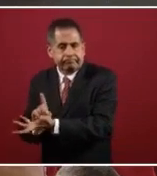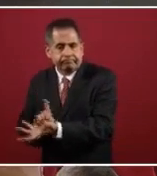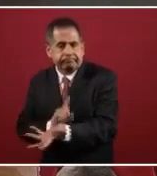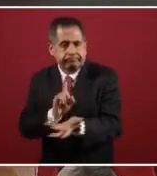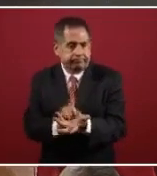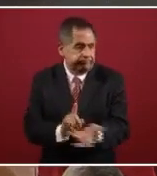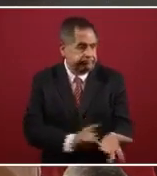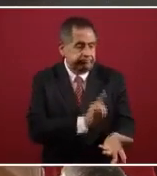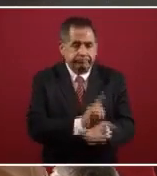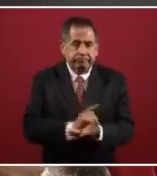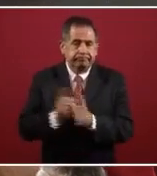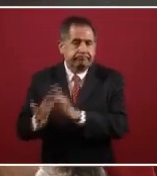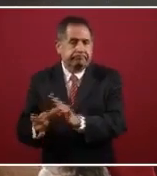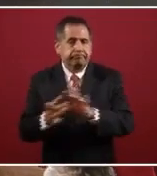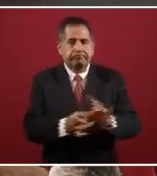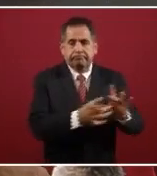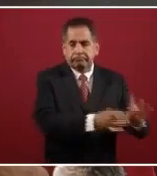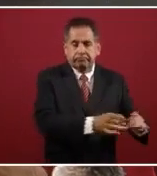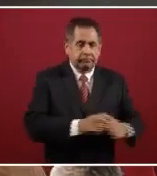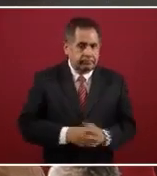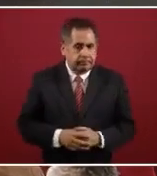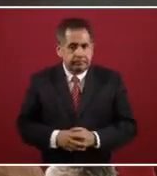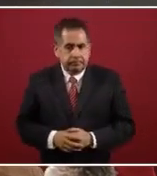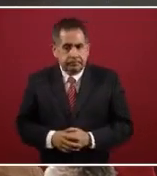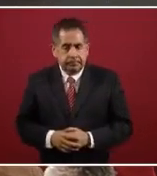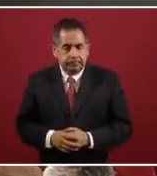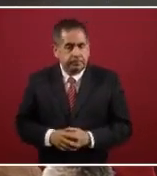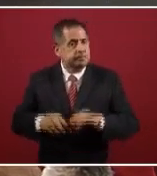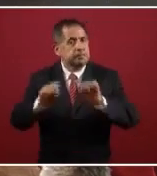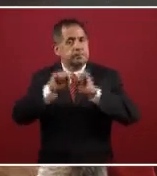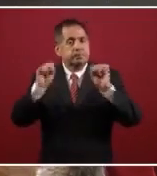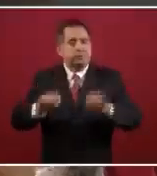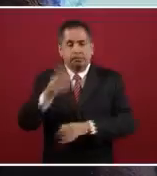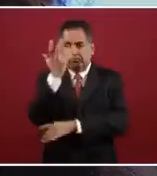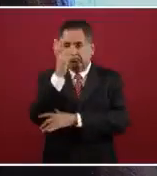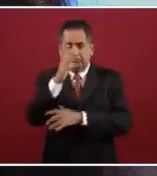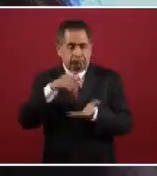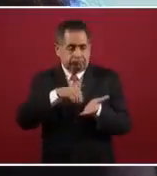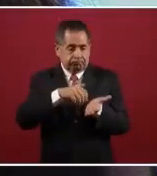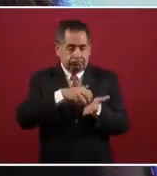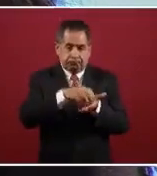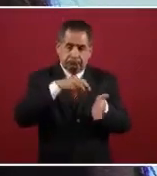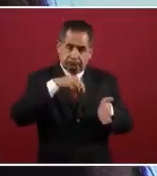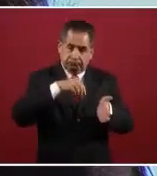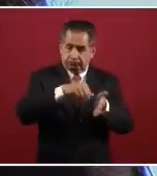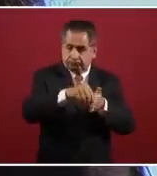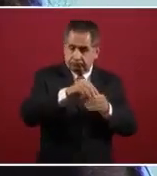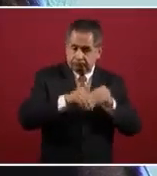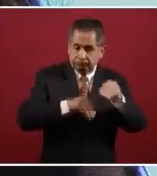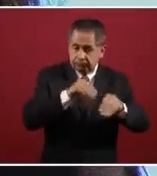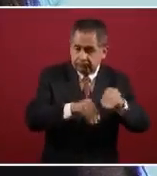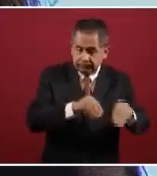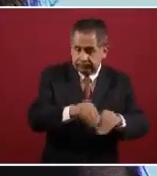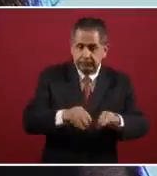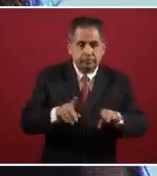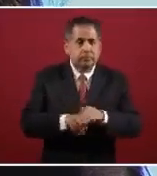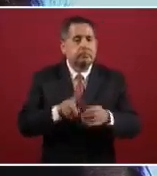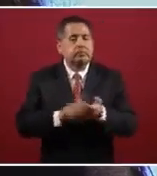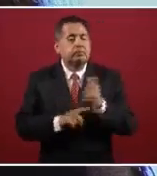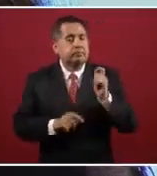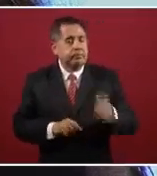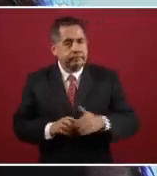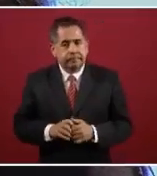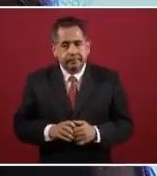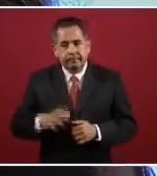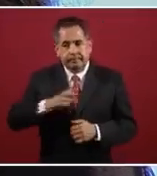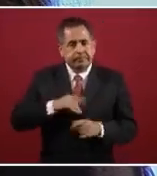Hablarles un poquito de qué es el sistema agroforestal. Aquí hacer un hincapié. El sistema agroforestal es un policultivo, o sea,